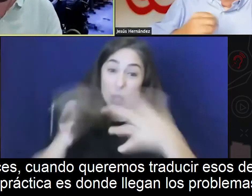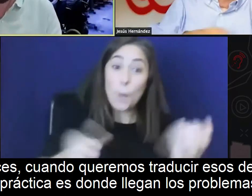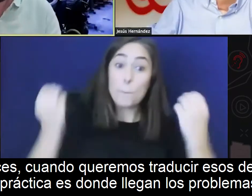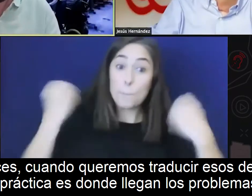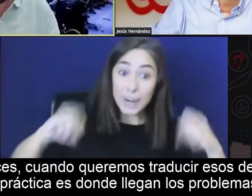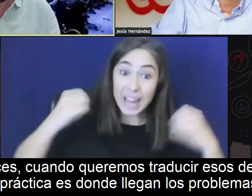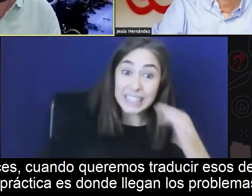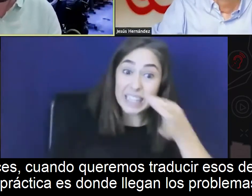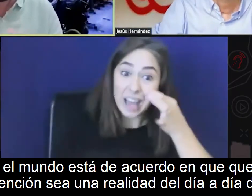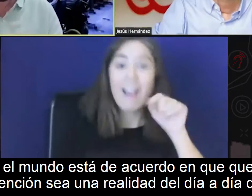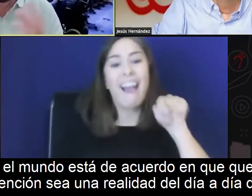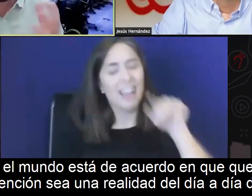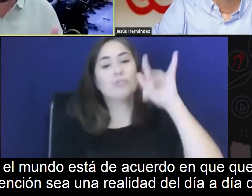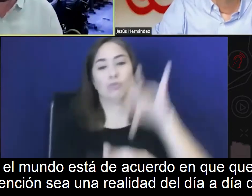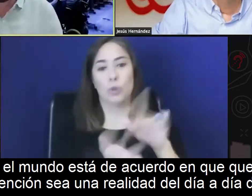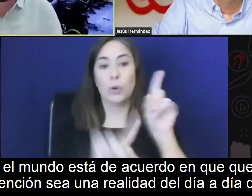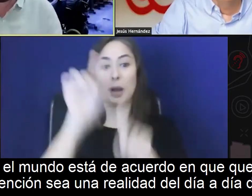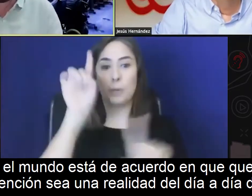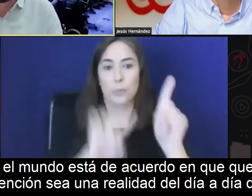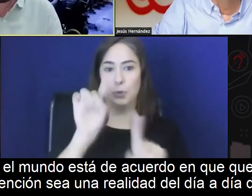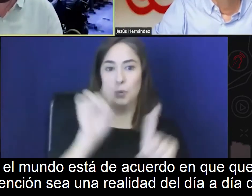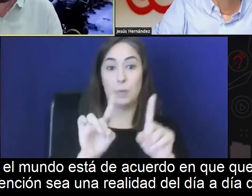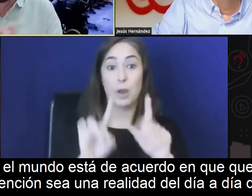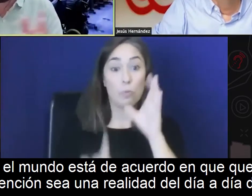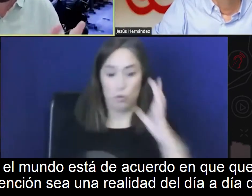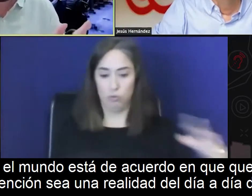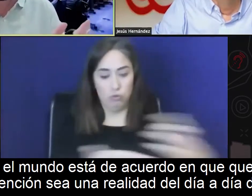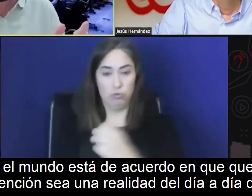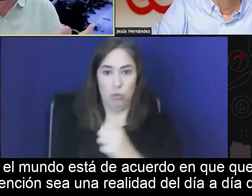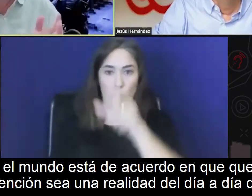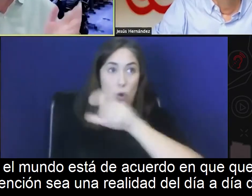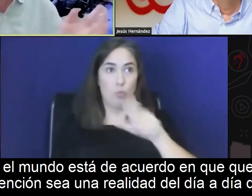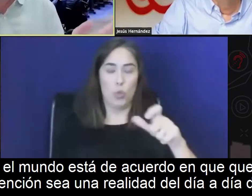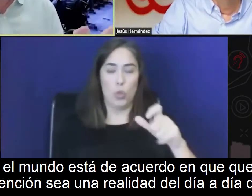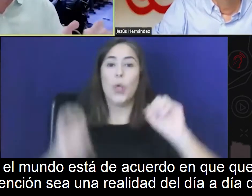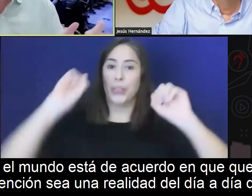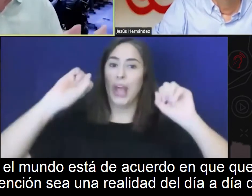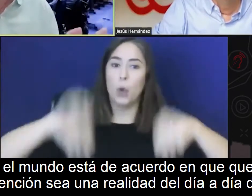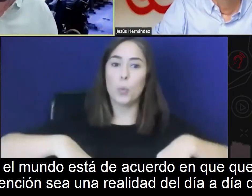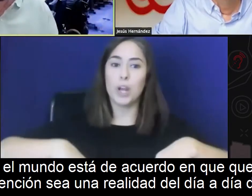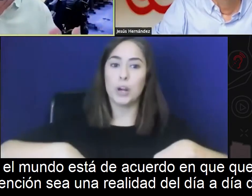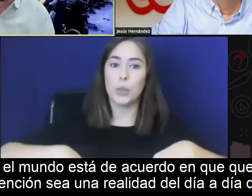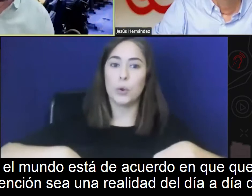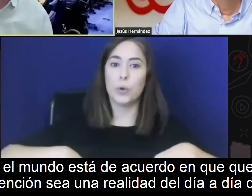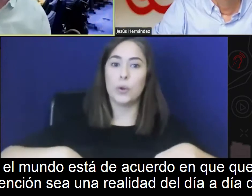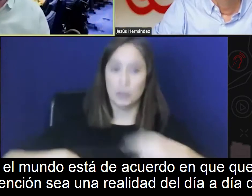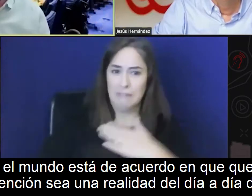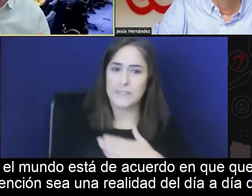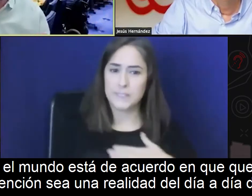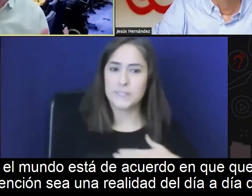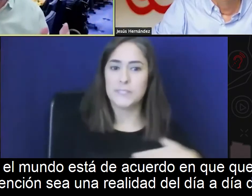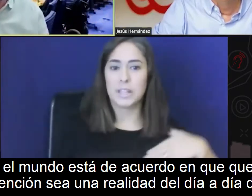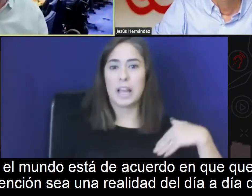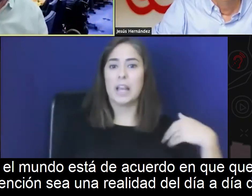ahí donde llegan los problemas. Porque claro, todo el mundo está de acuerdo en que queremos que la convención